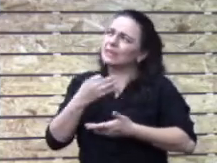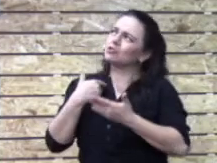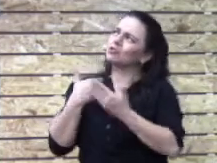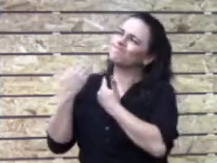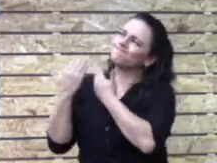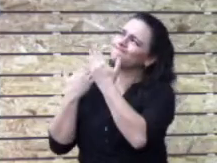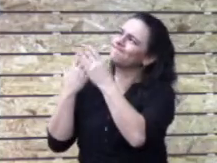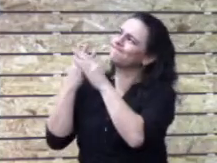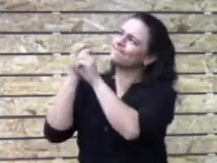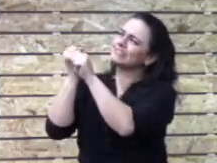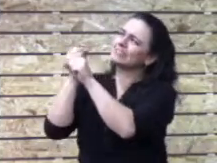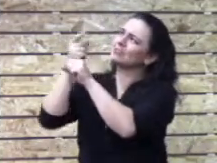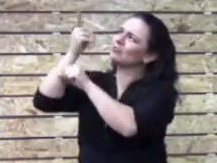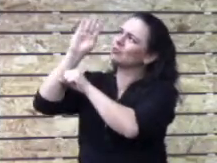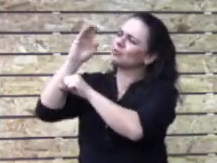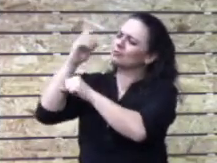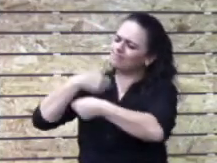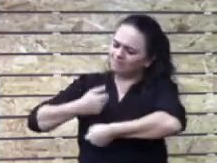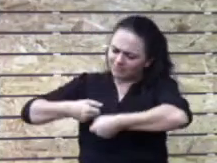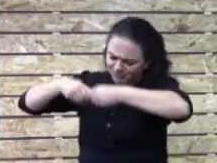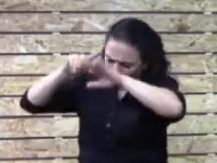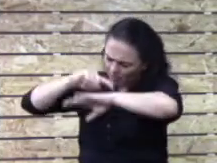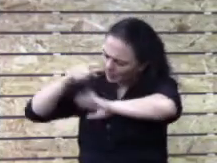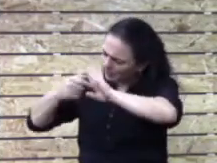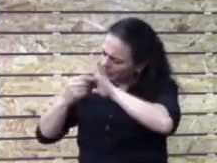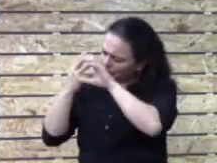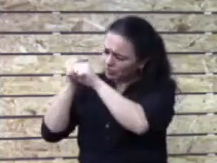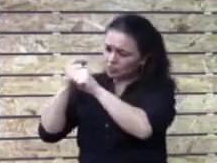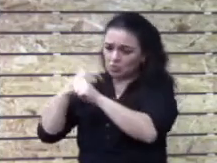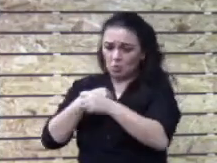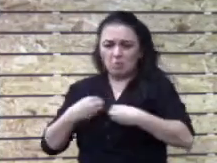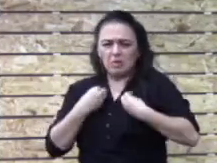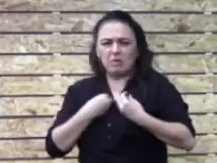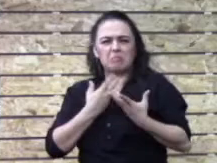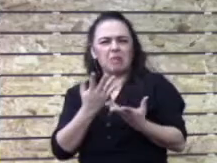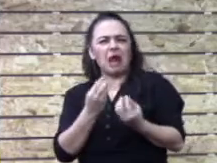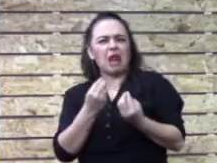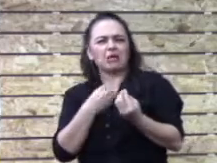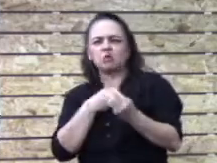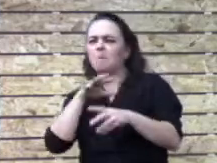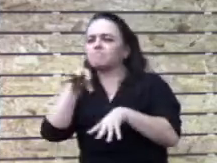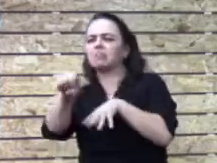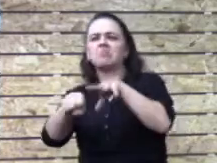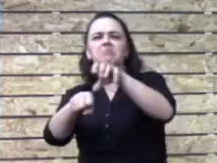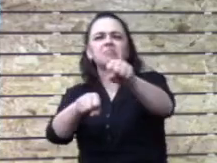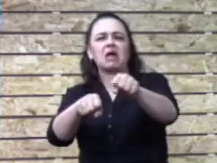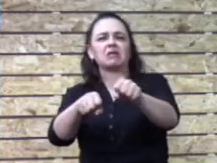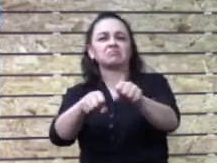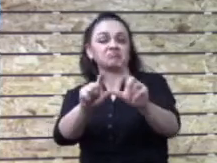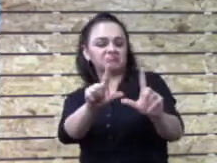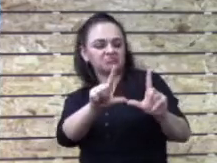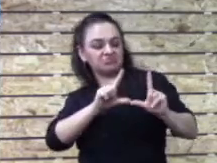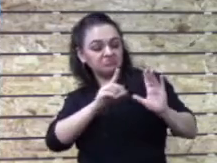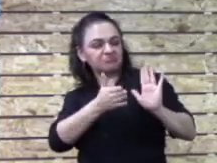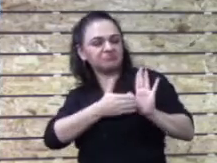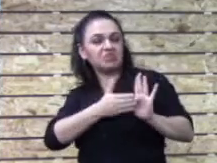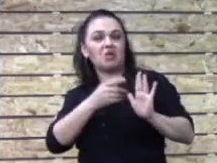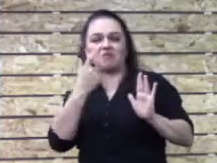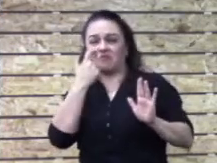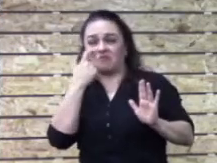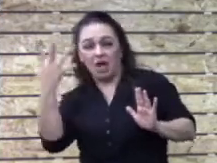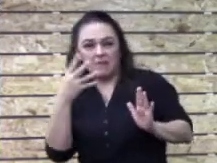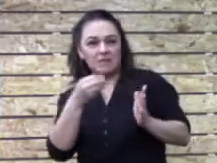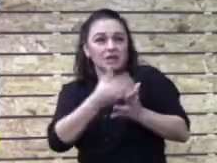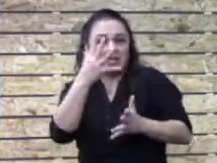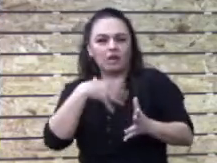o títulos o fortuna o fama, sino para entregar nuestras vidas en el servicio de la obra de Dios. que Dios te ha llamado